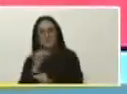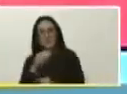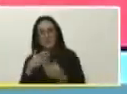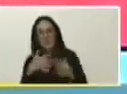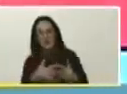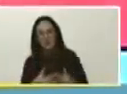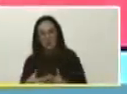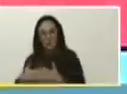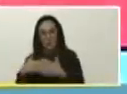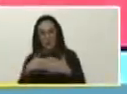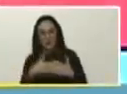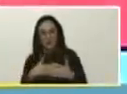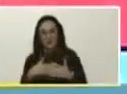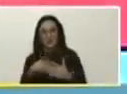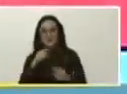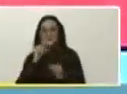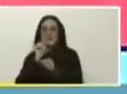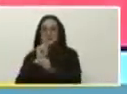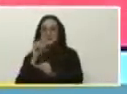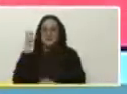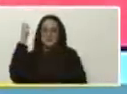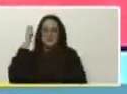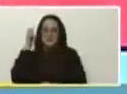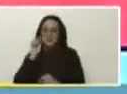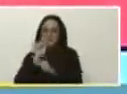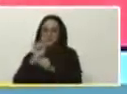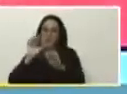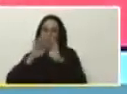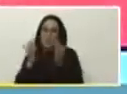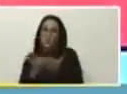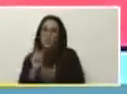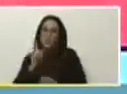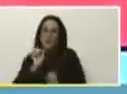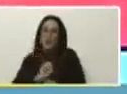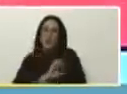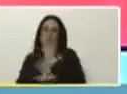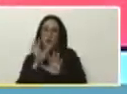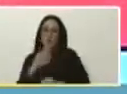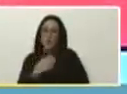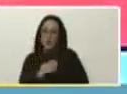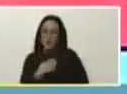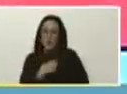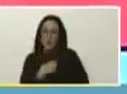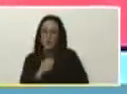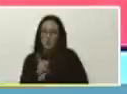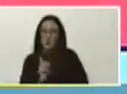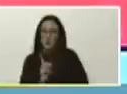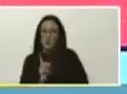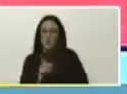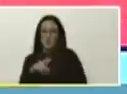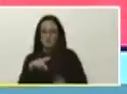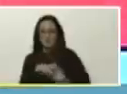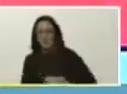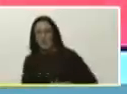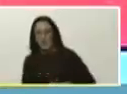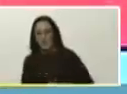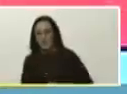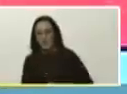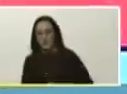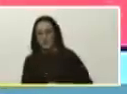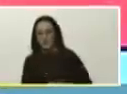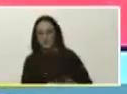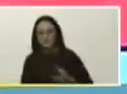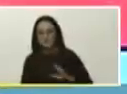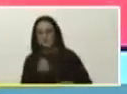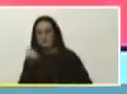Norteamérica, le hablo a Europa y le hablo al mundo. Tienen que estar claros que no pueden excluir y sacar